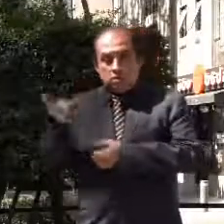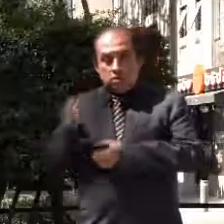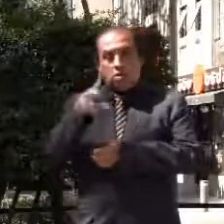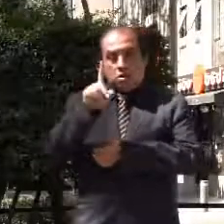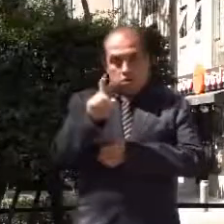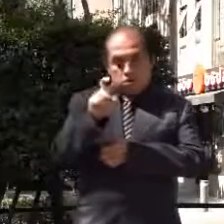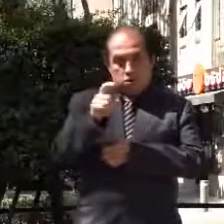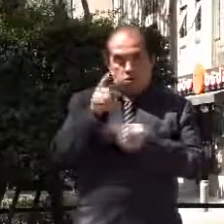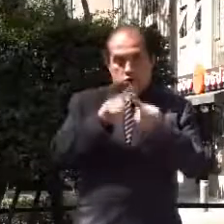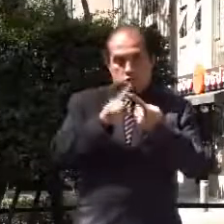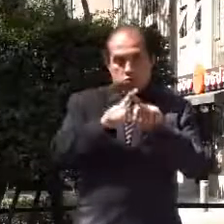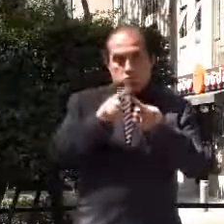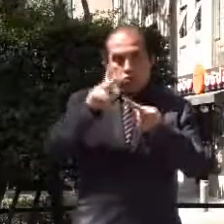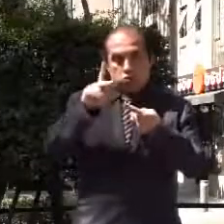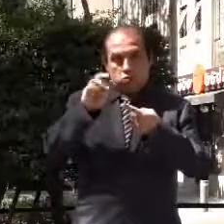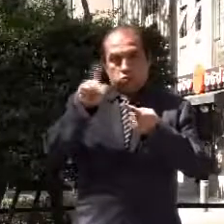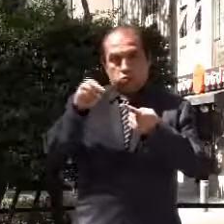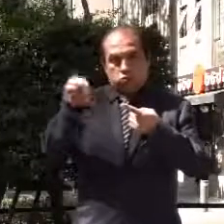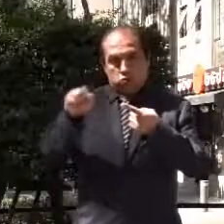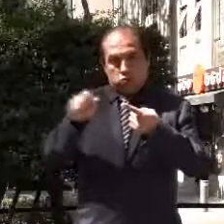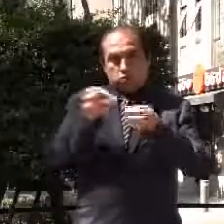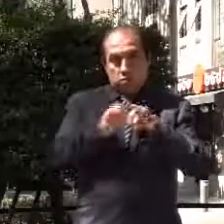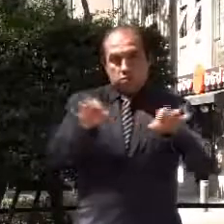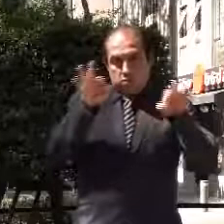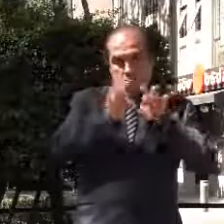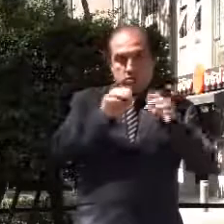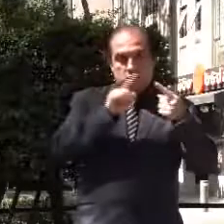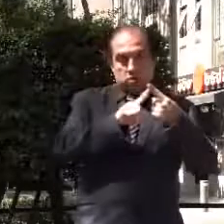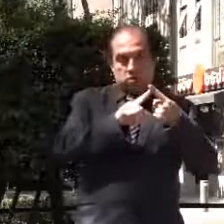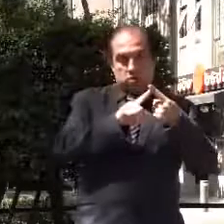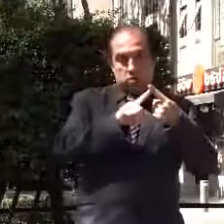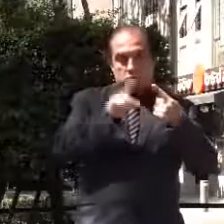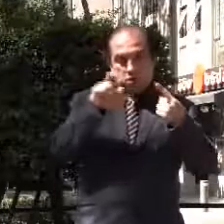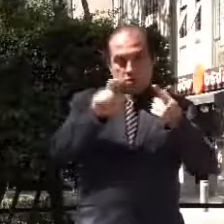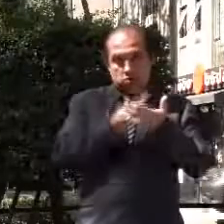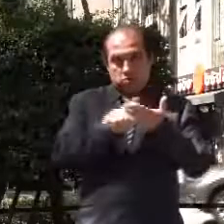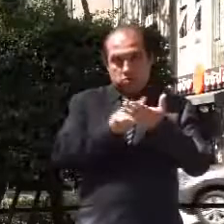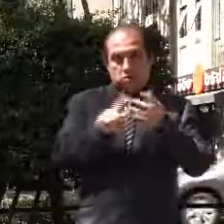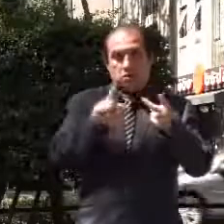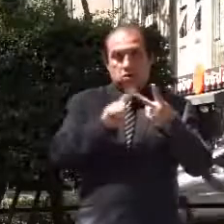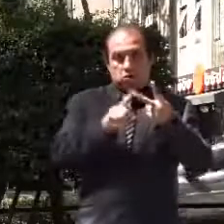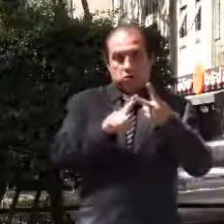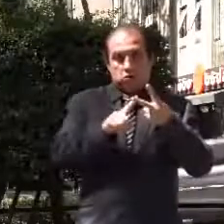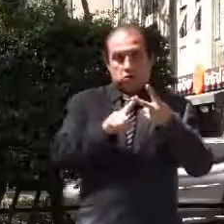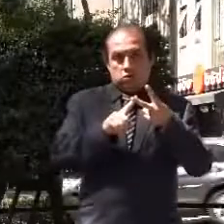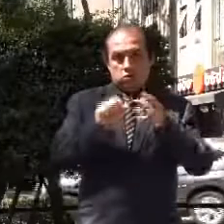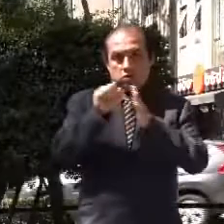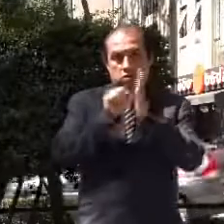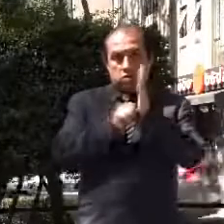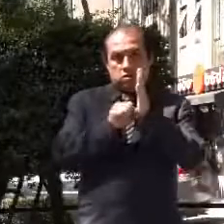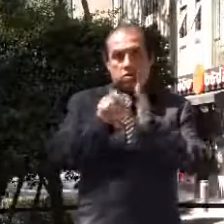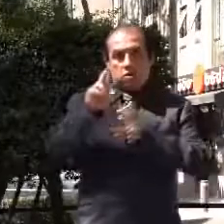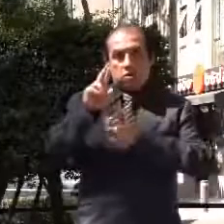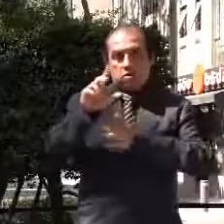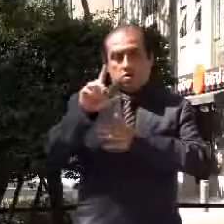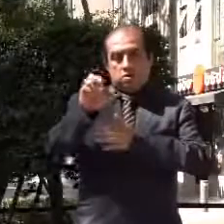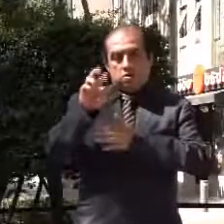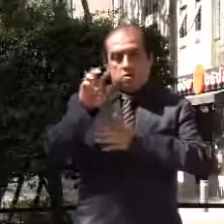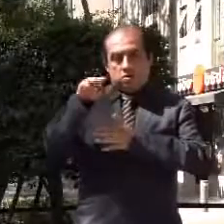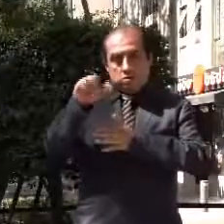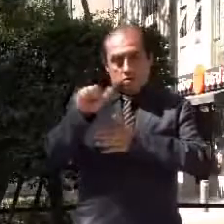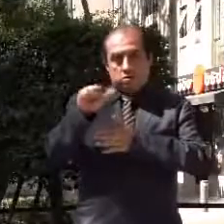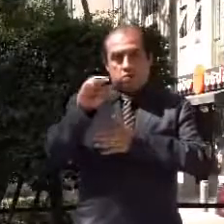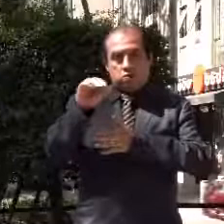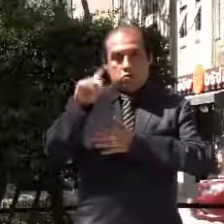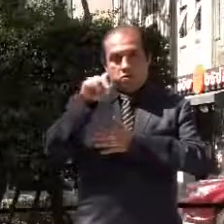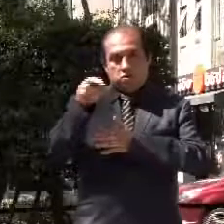Una son los propios pozos, que es la más importante, de agua potable. 2 es el sistema Lerma-Cutzamala, que son alrededor